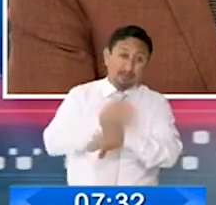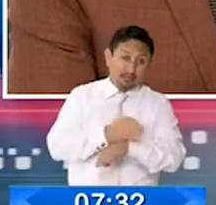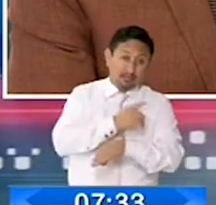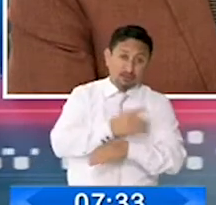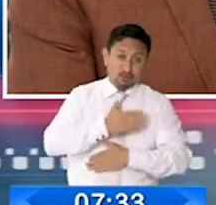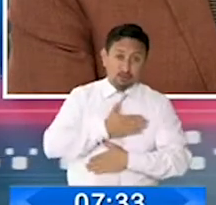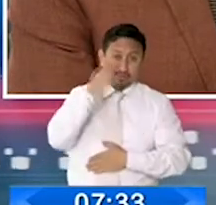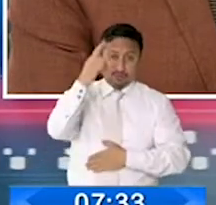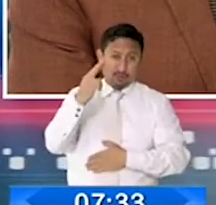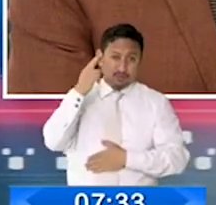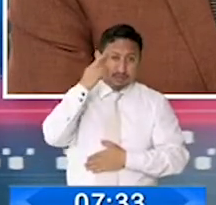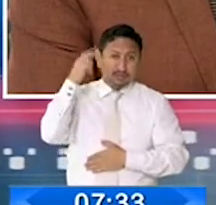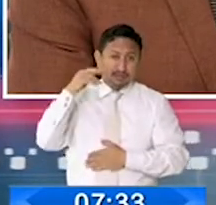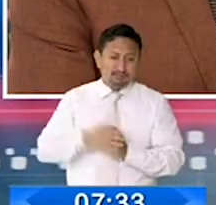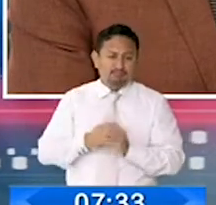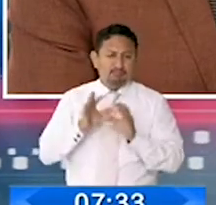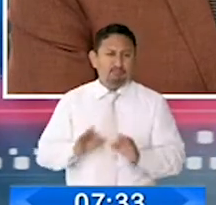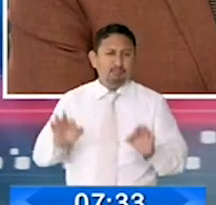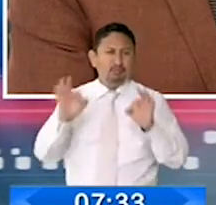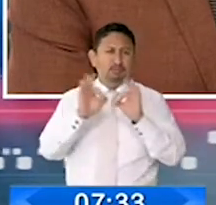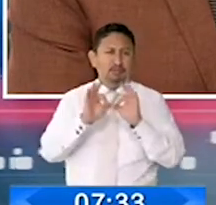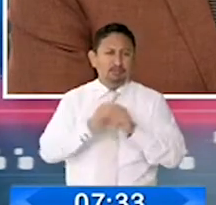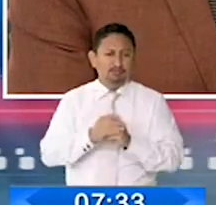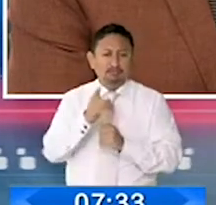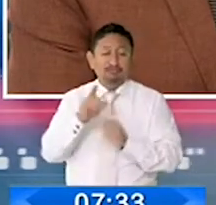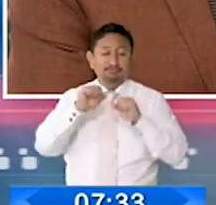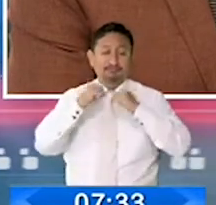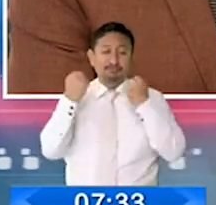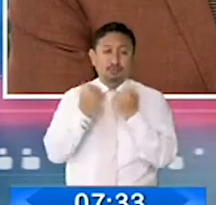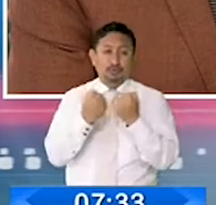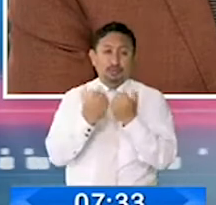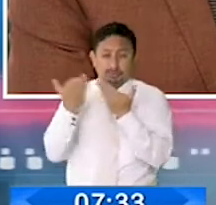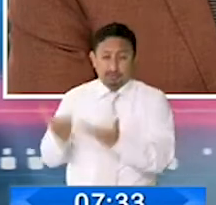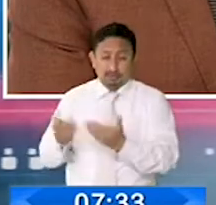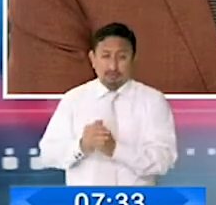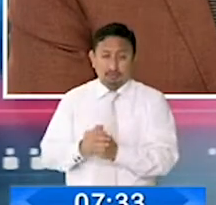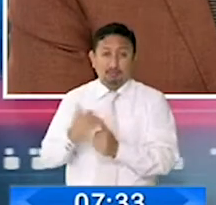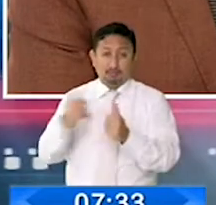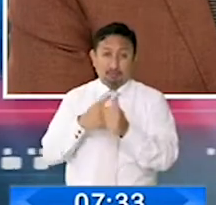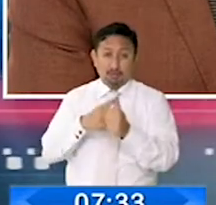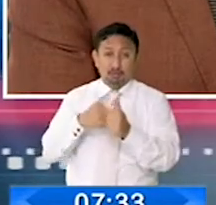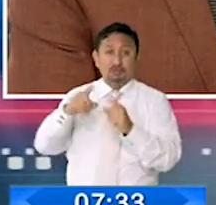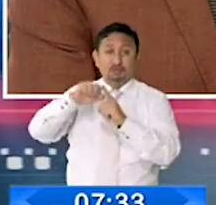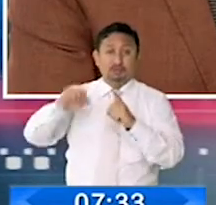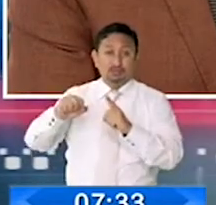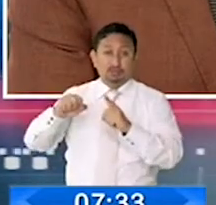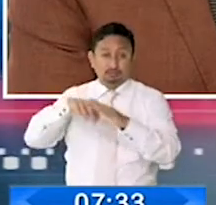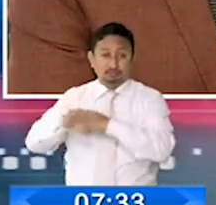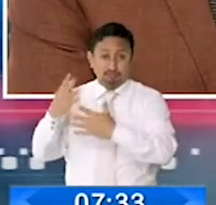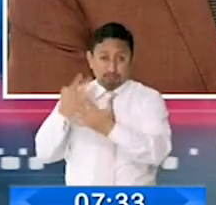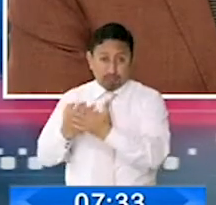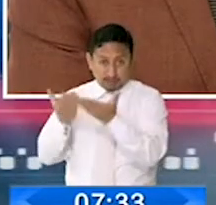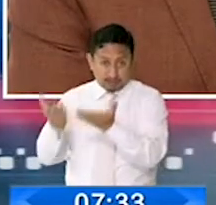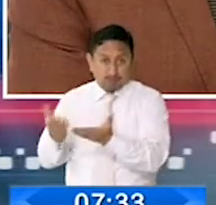reflexionar sobre la relevancia que tiene para una sociedad, no solamente una atención al sistema de represión